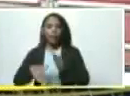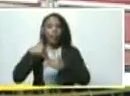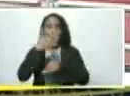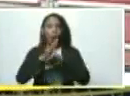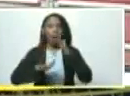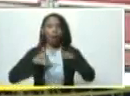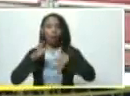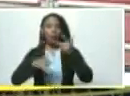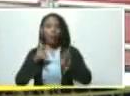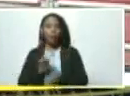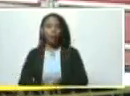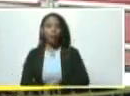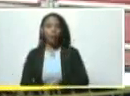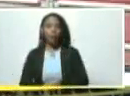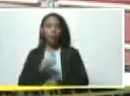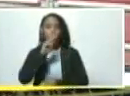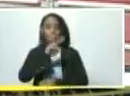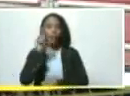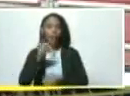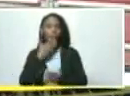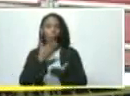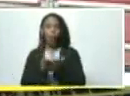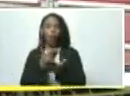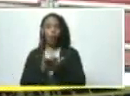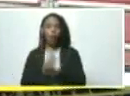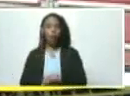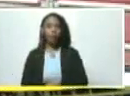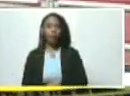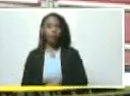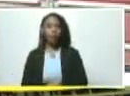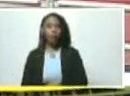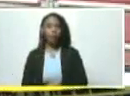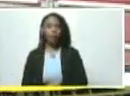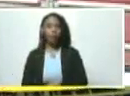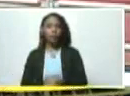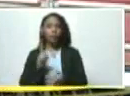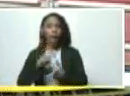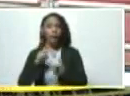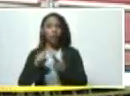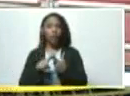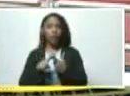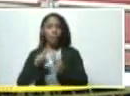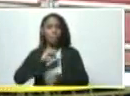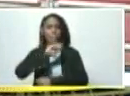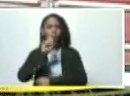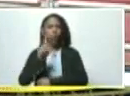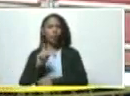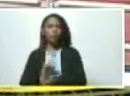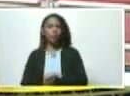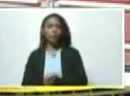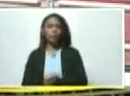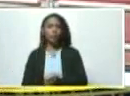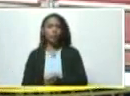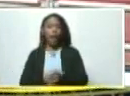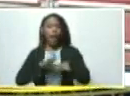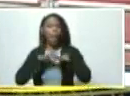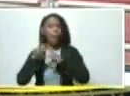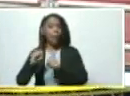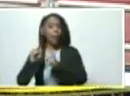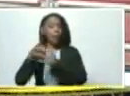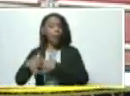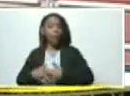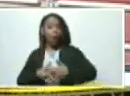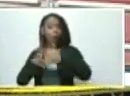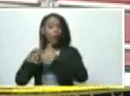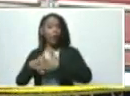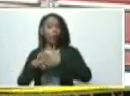acto, 20 propuestas. Y entonces se pregunta el imperialismo